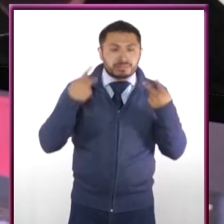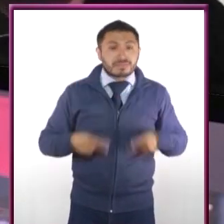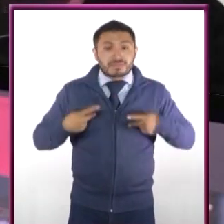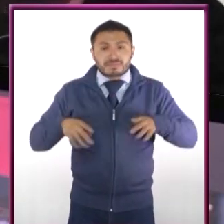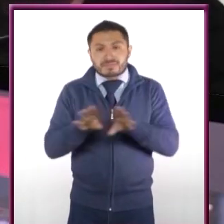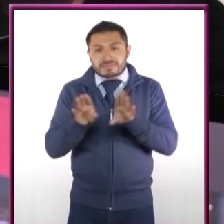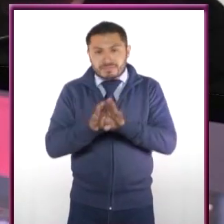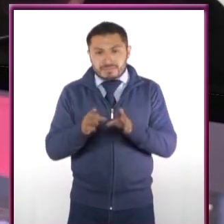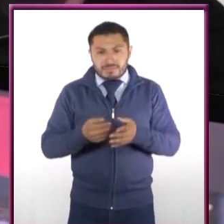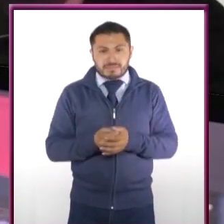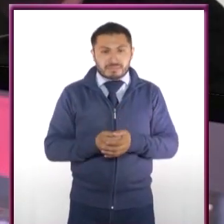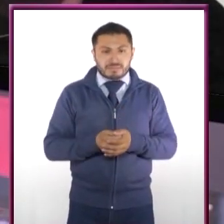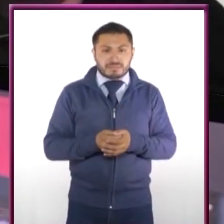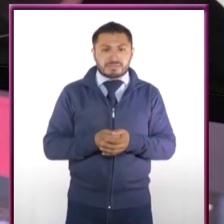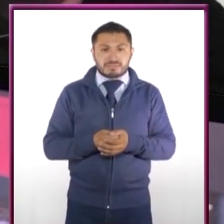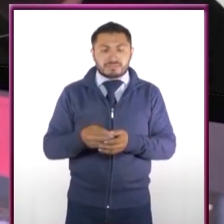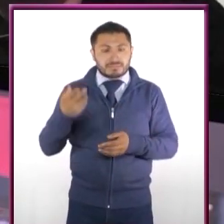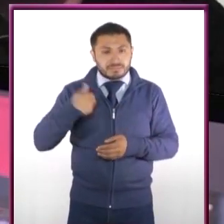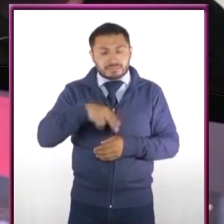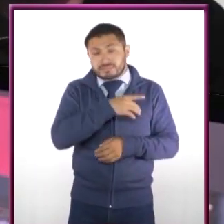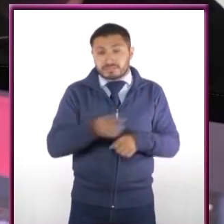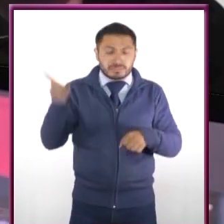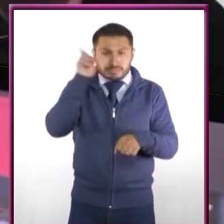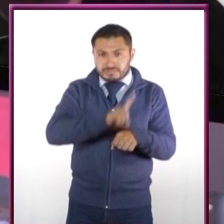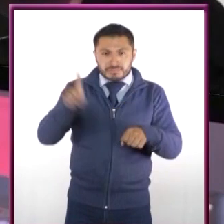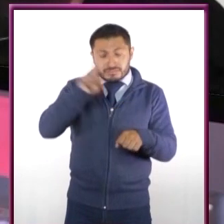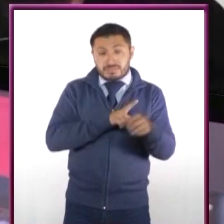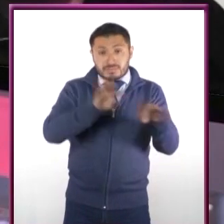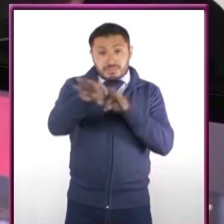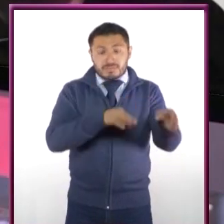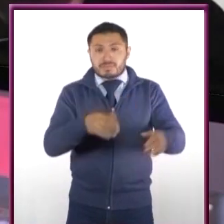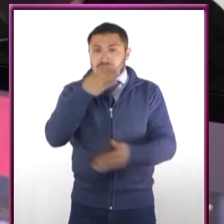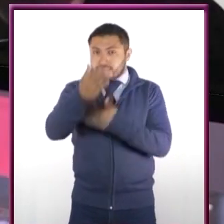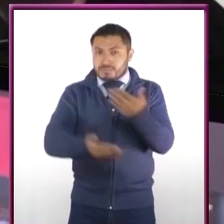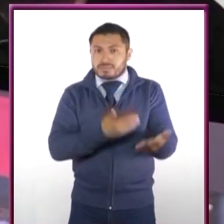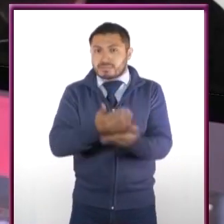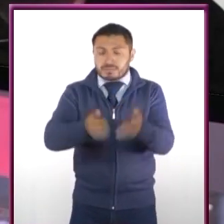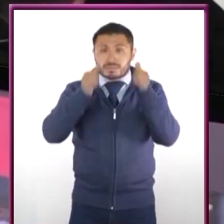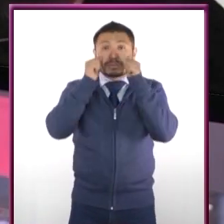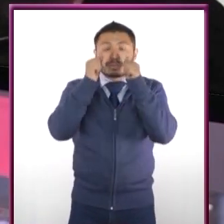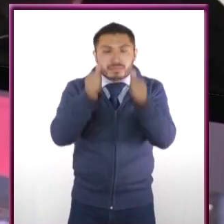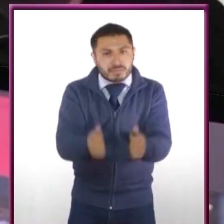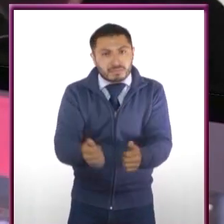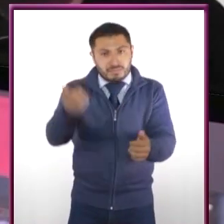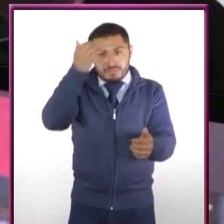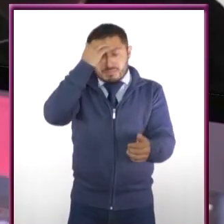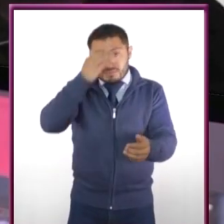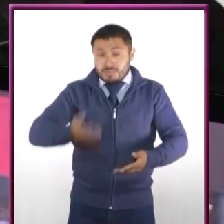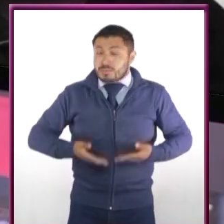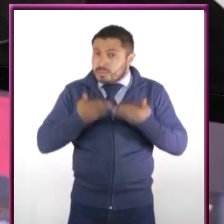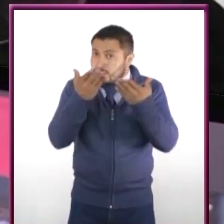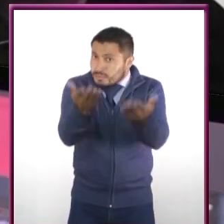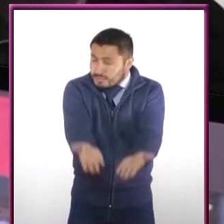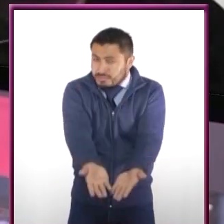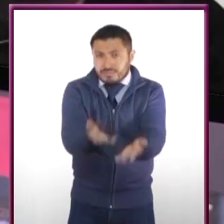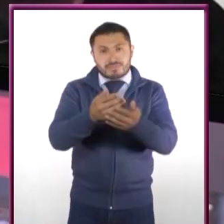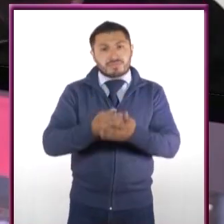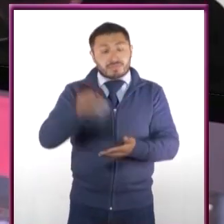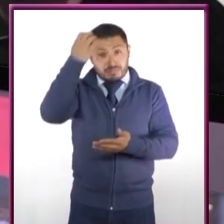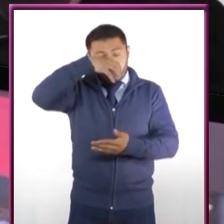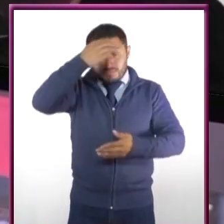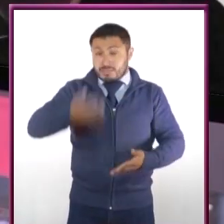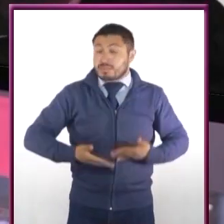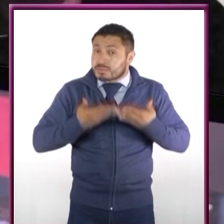nosotros trabajamos día a día para poner nuestros servicios, nuestros conocimientos y nuestra experiencia a su disposición, a su